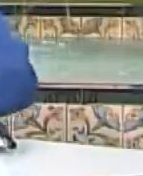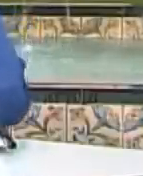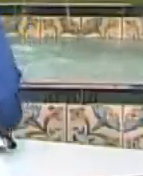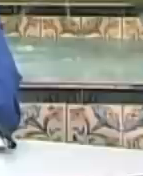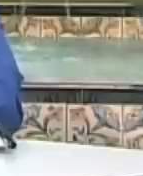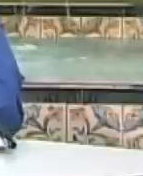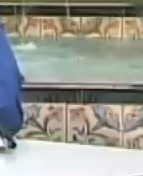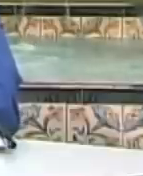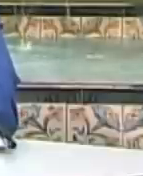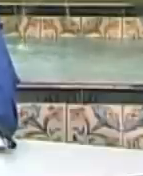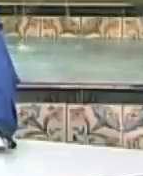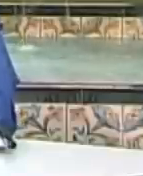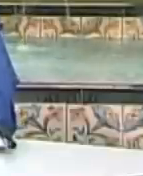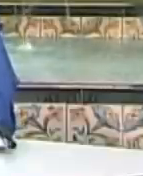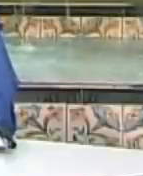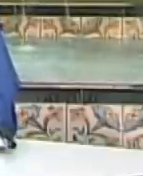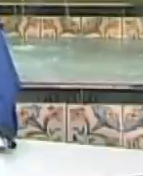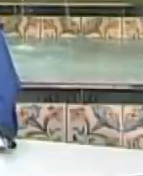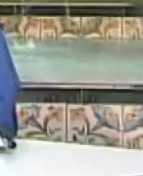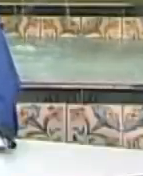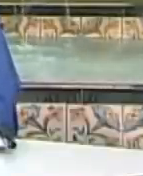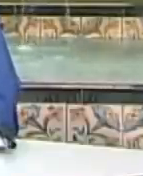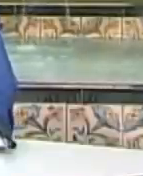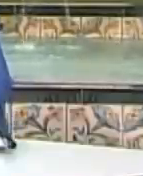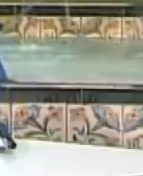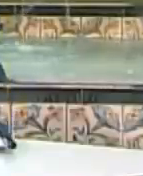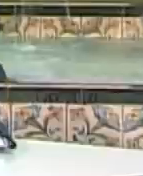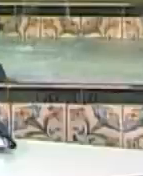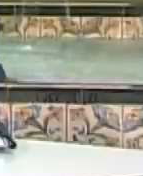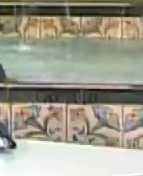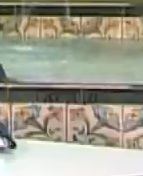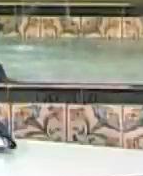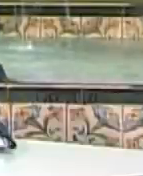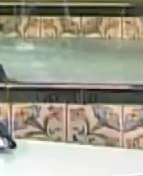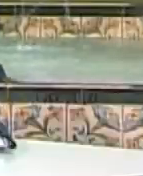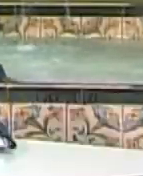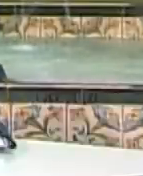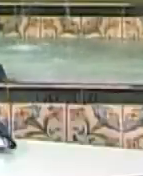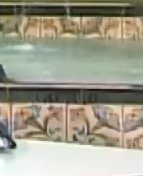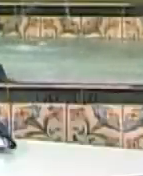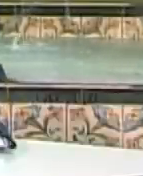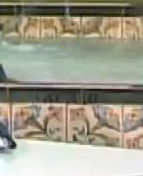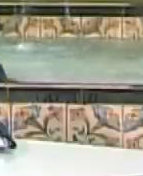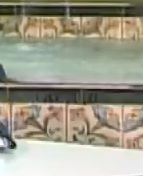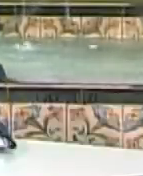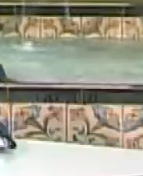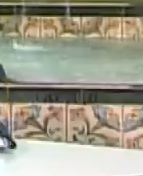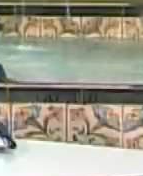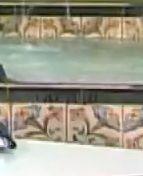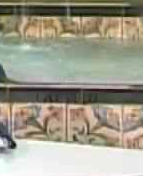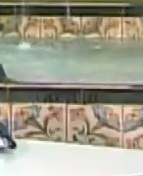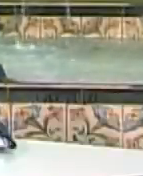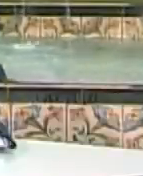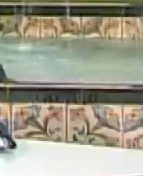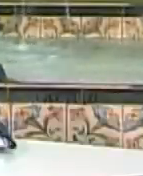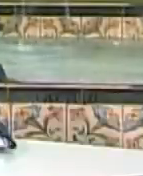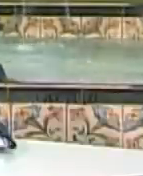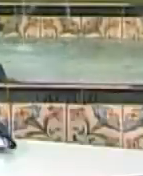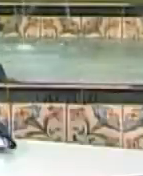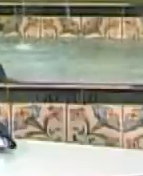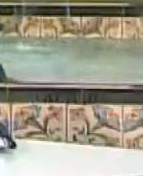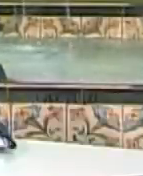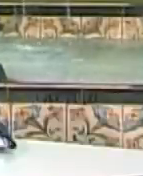señores empresarios presentes mis saludos a domenico encina presidente de